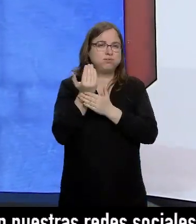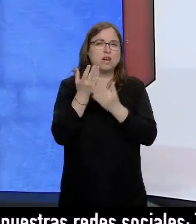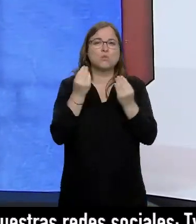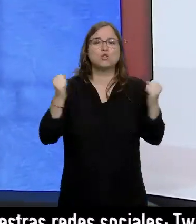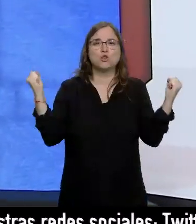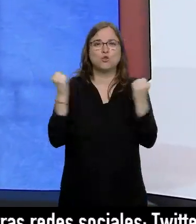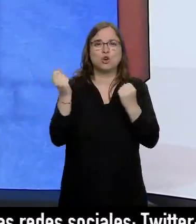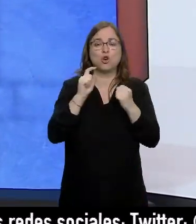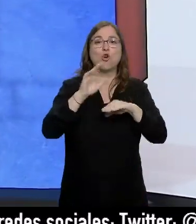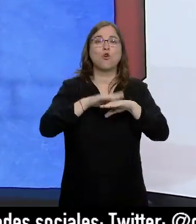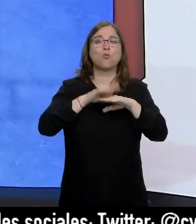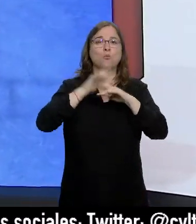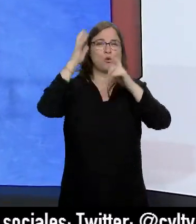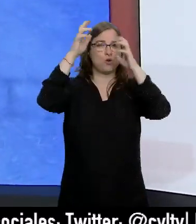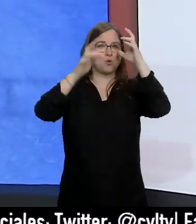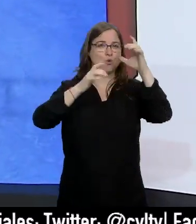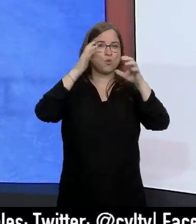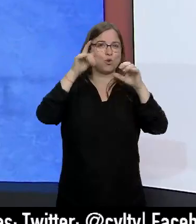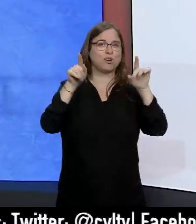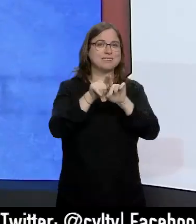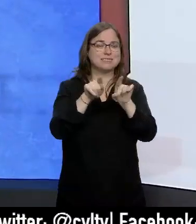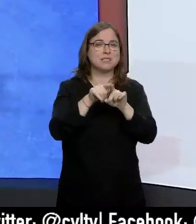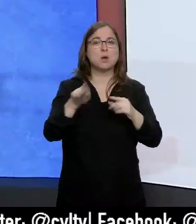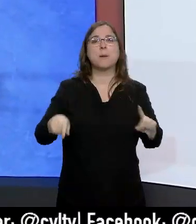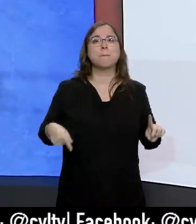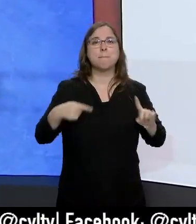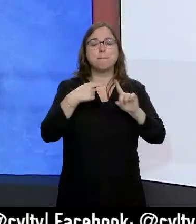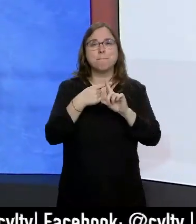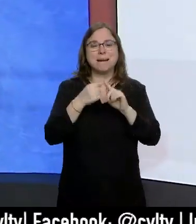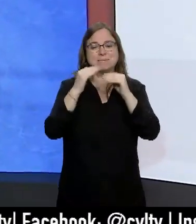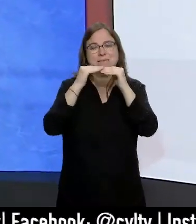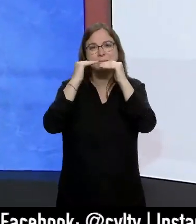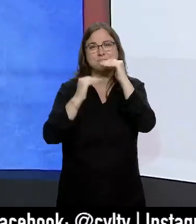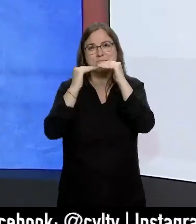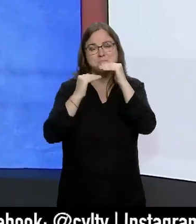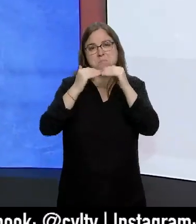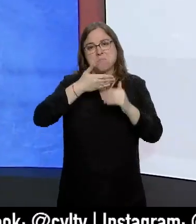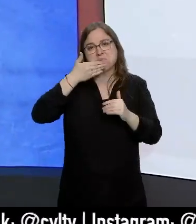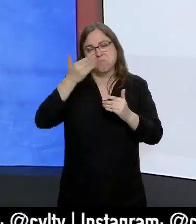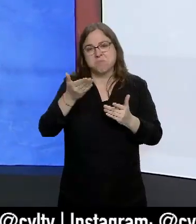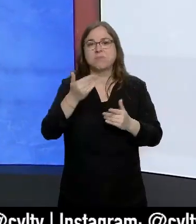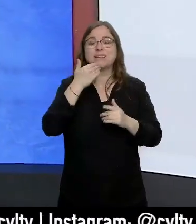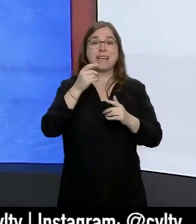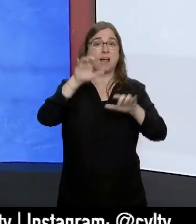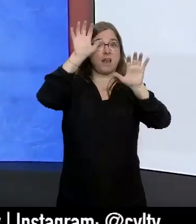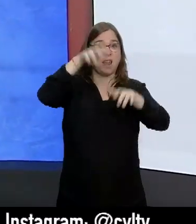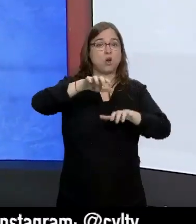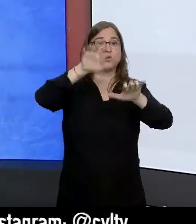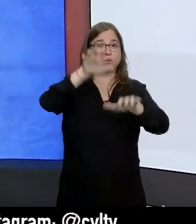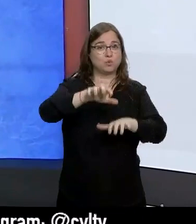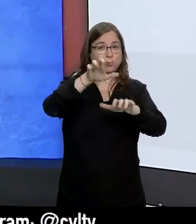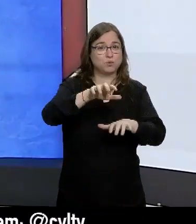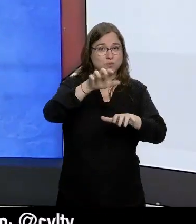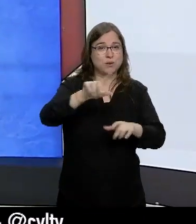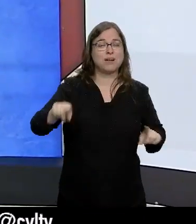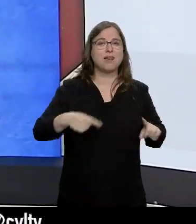demasiado frío porque esas nubes han actuado de tapadera, por lo tanto las mínimas no han sido tan bajas y ya está lloviendo en zonas de León. El frente durante las horas